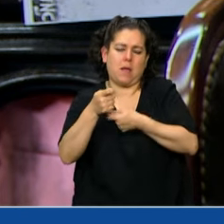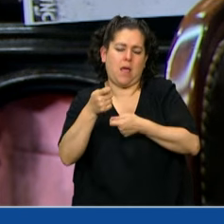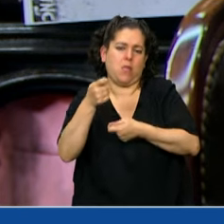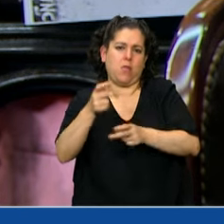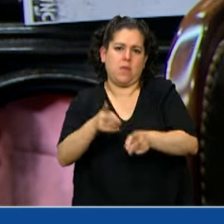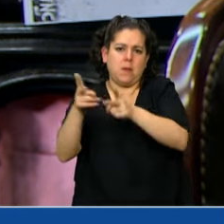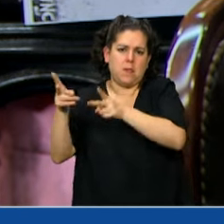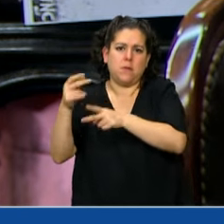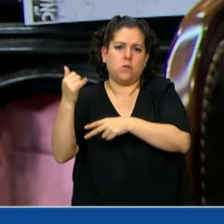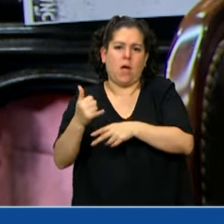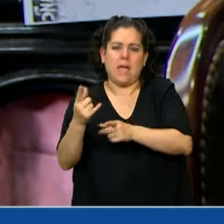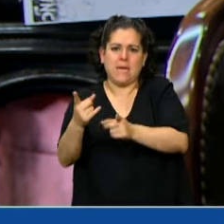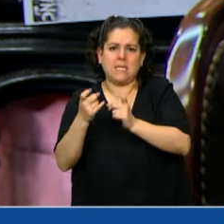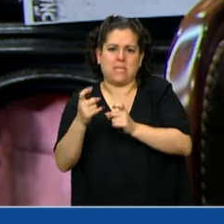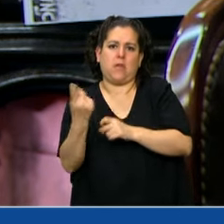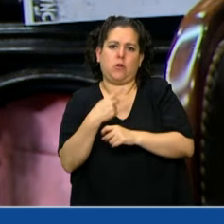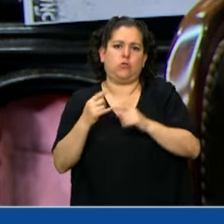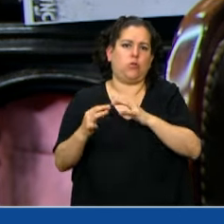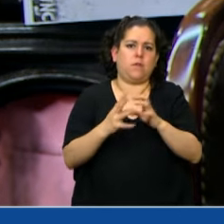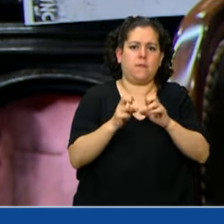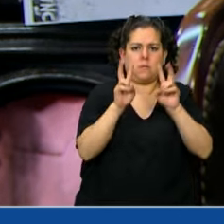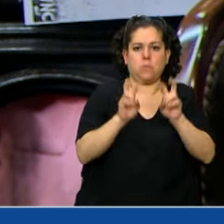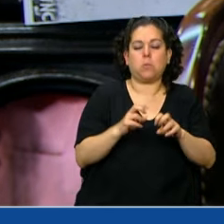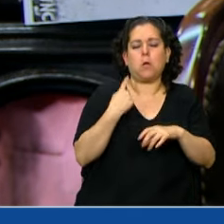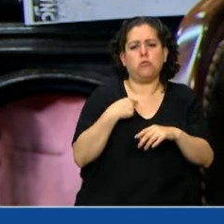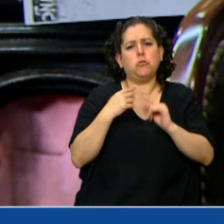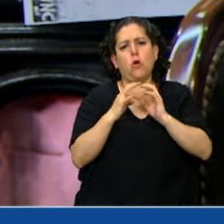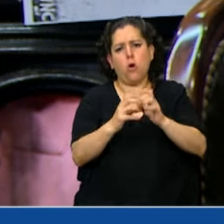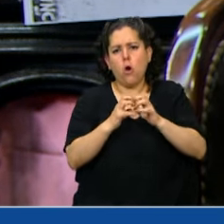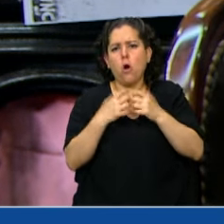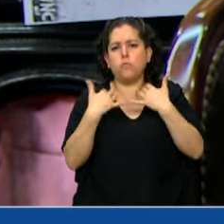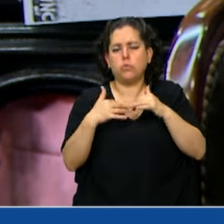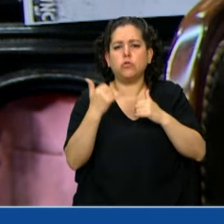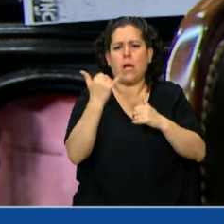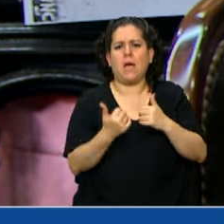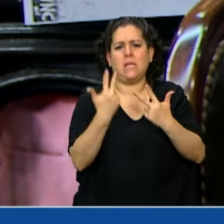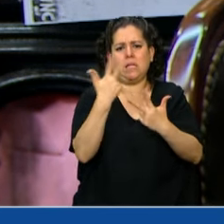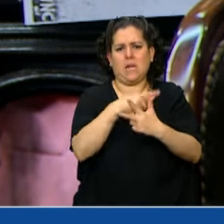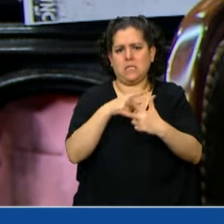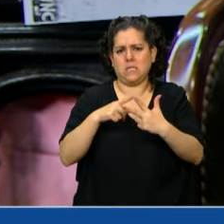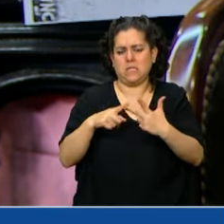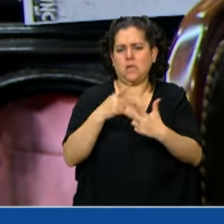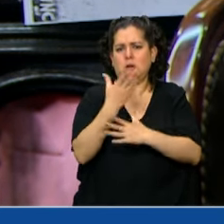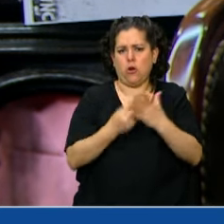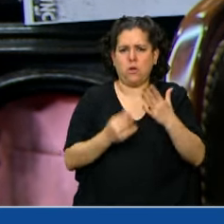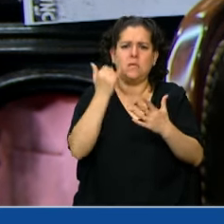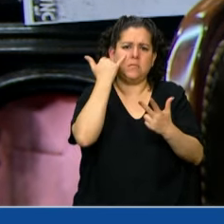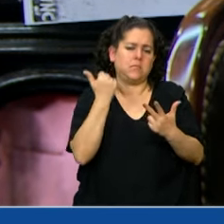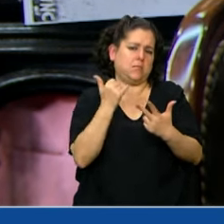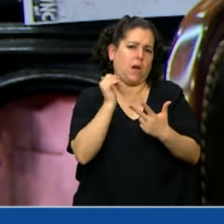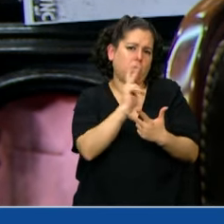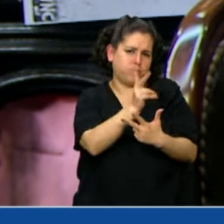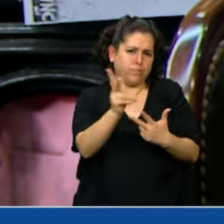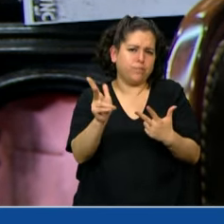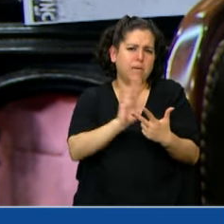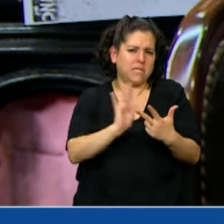debatiendo este tema después a pesar de haberlo debatido mucho hay por lo menos tres falacias algunas ya fueron mencionadas voy a agregar algunas